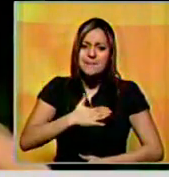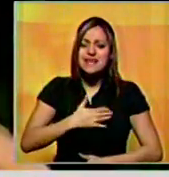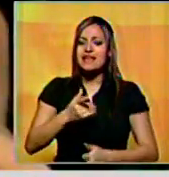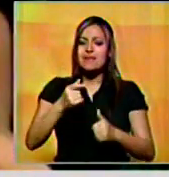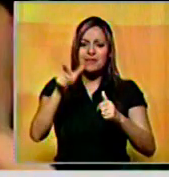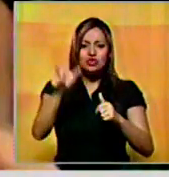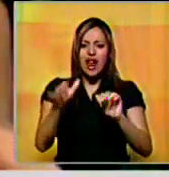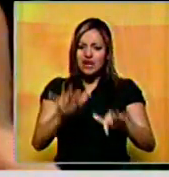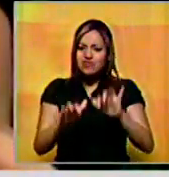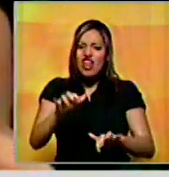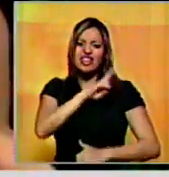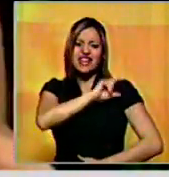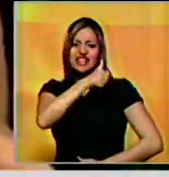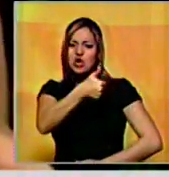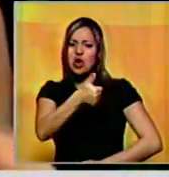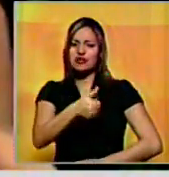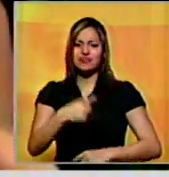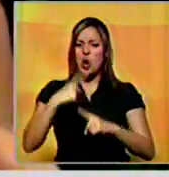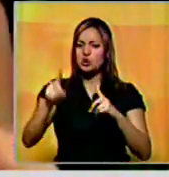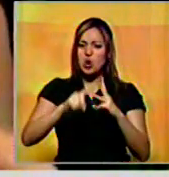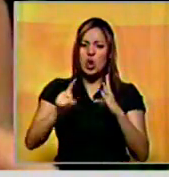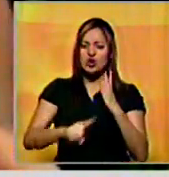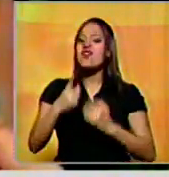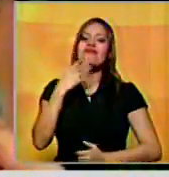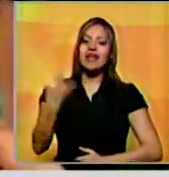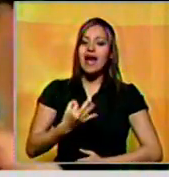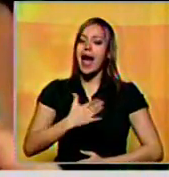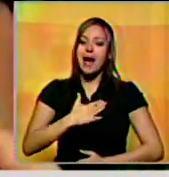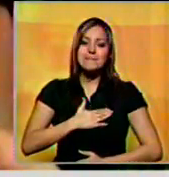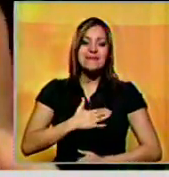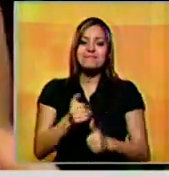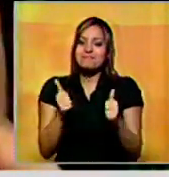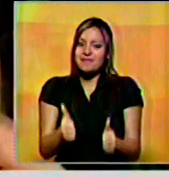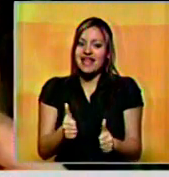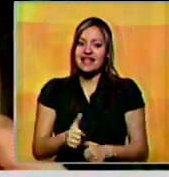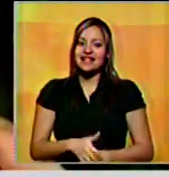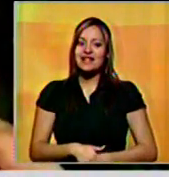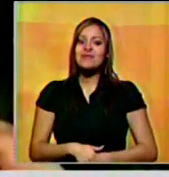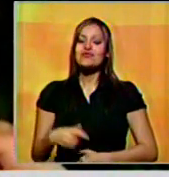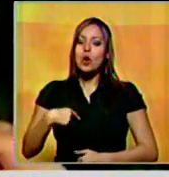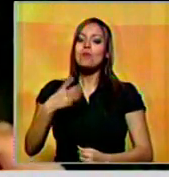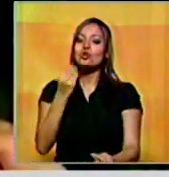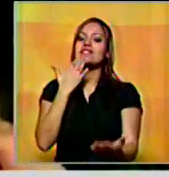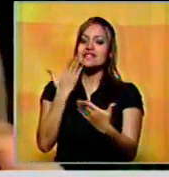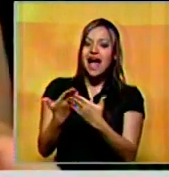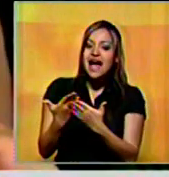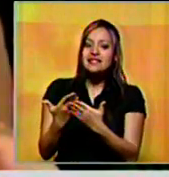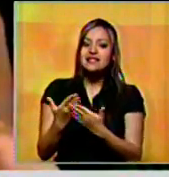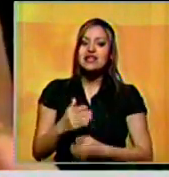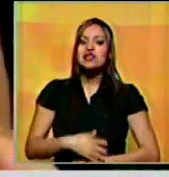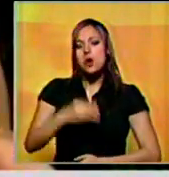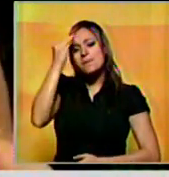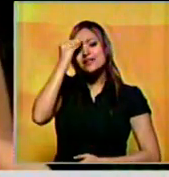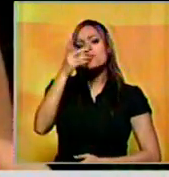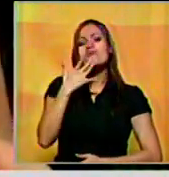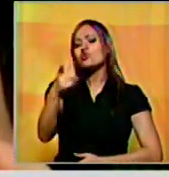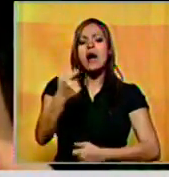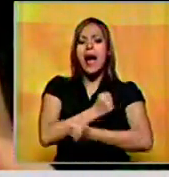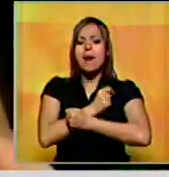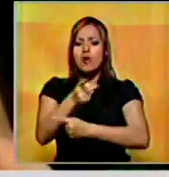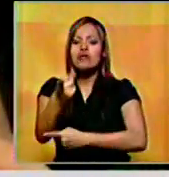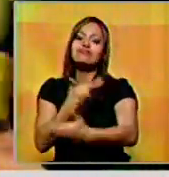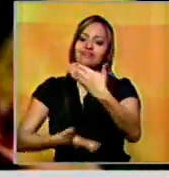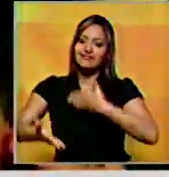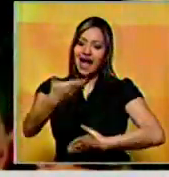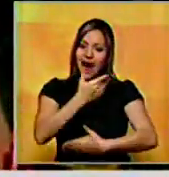escritores, directores, etc. De verdad que me han tratado muy bien y estoy muy agradecida. Yo creo que si tú les das afecto, te devuelven